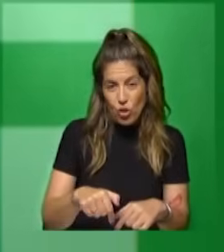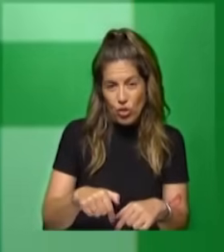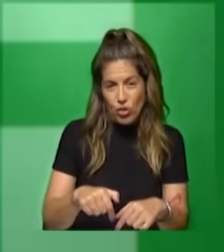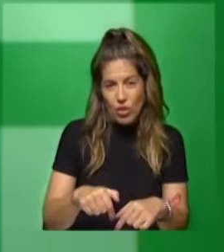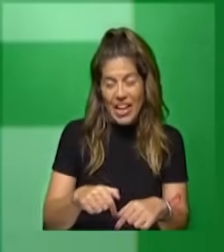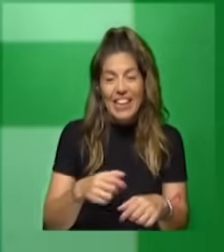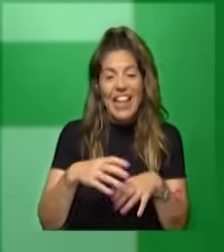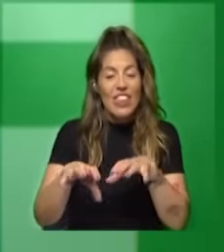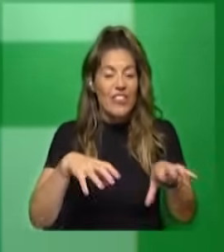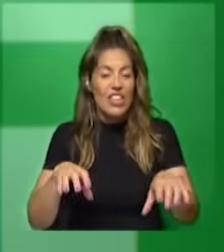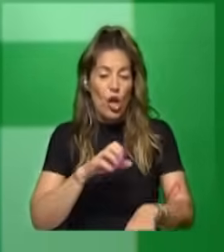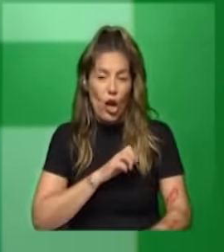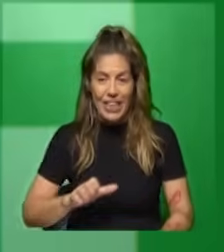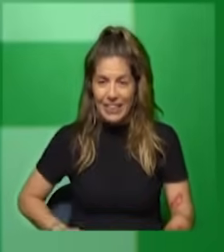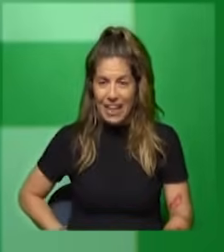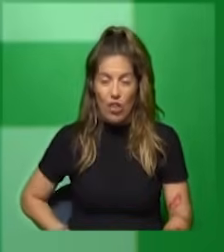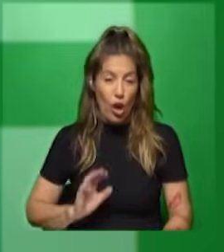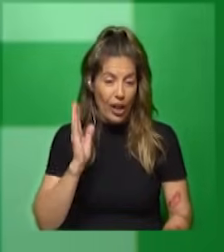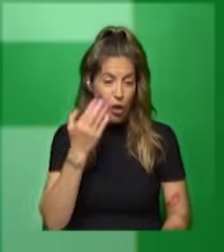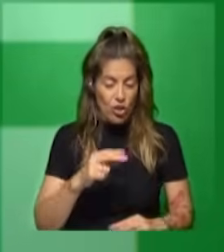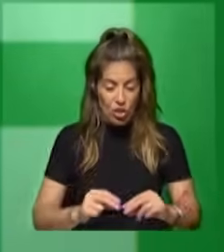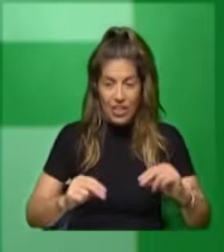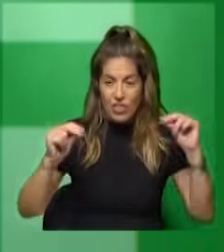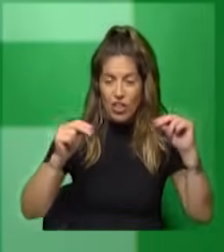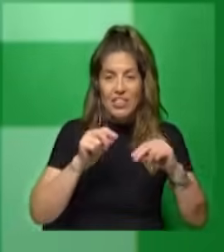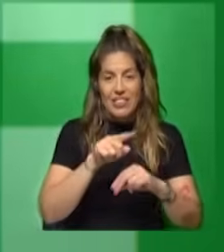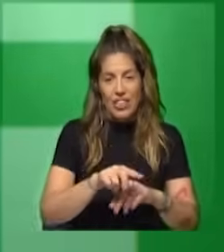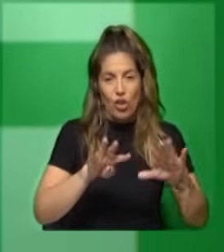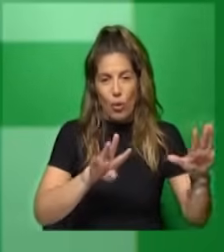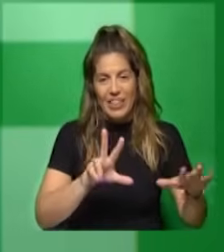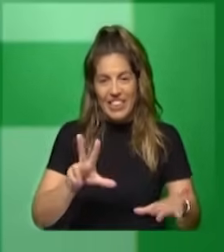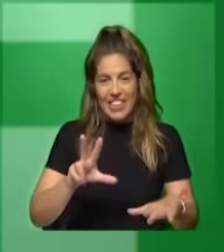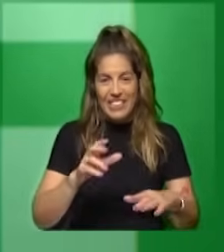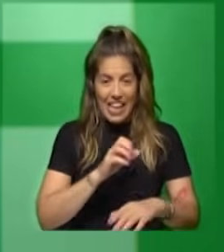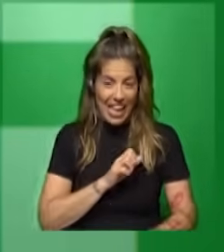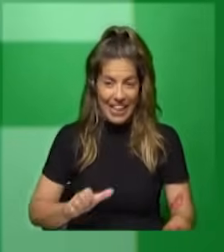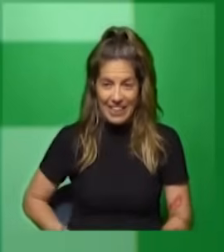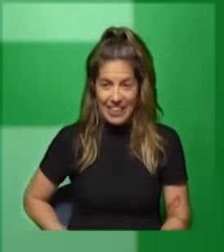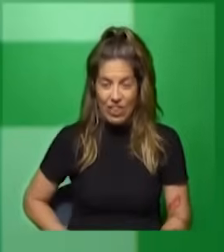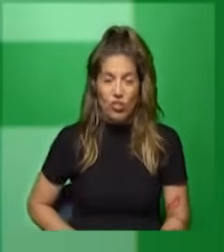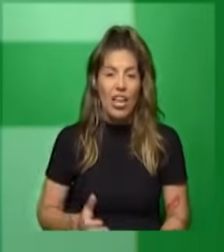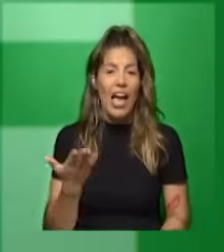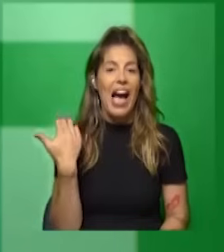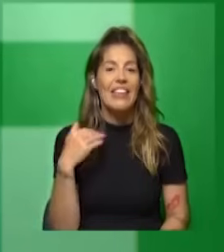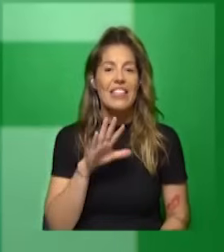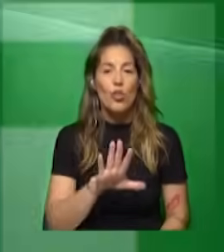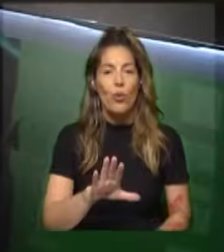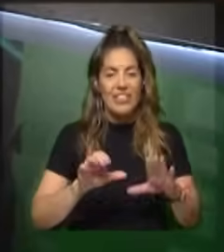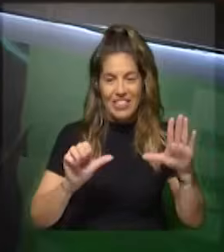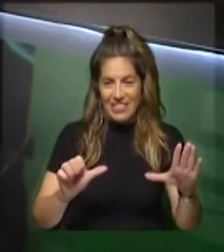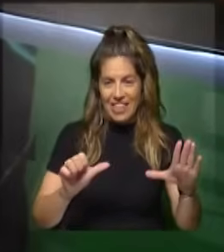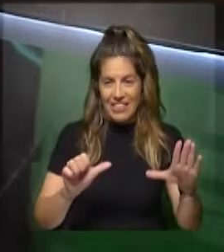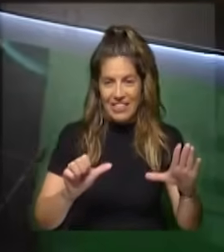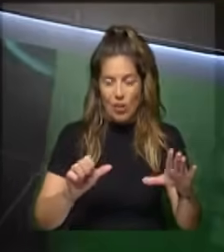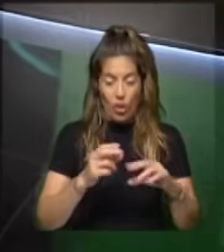estados, reconocidos en Naciones Unidas, 193 estados. Eran 56 cuando